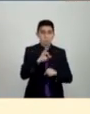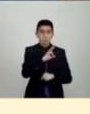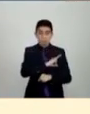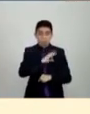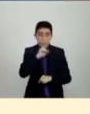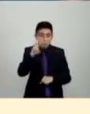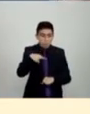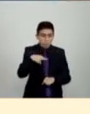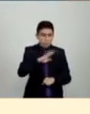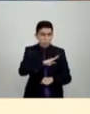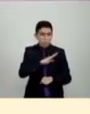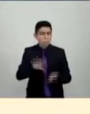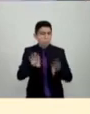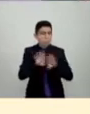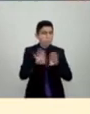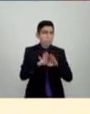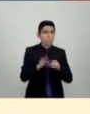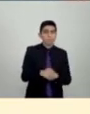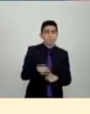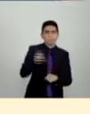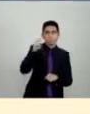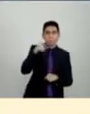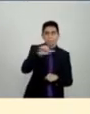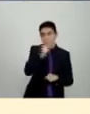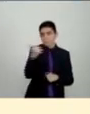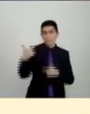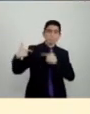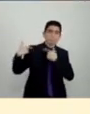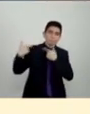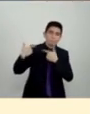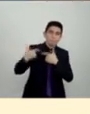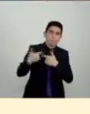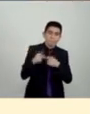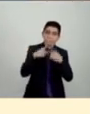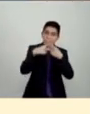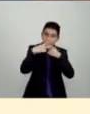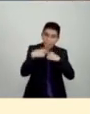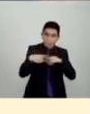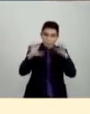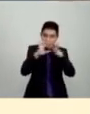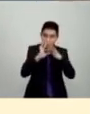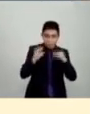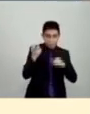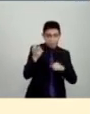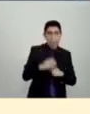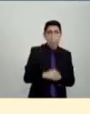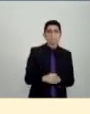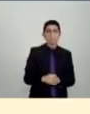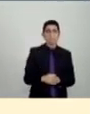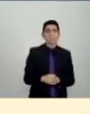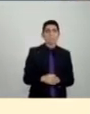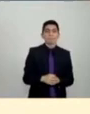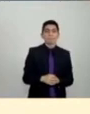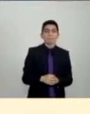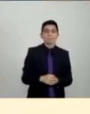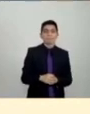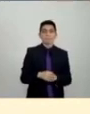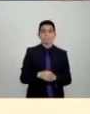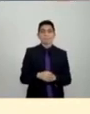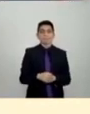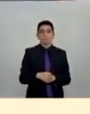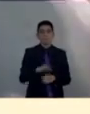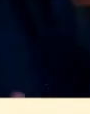felices? ¿Cómo mueren? Entonces, ahí hay una otra generación que empieza a contar eso, ¿no? Ciro Alegría,